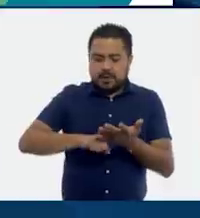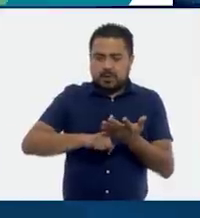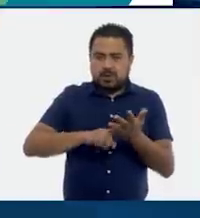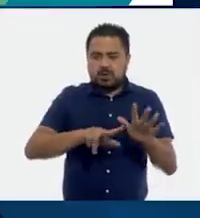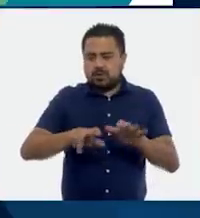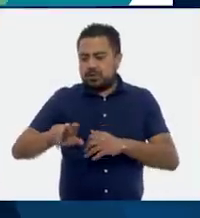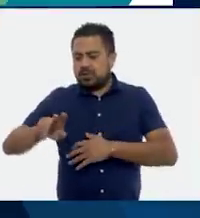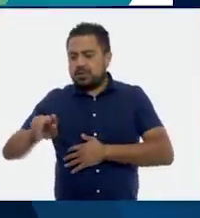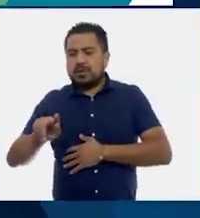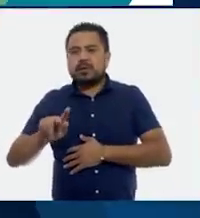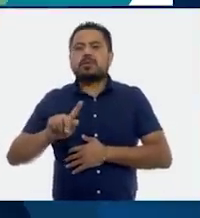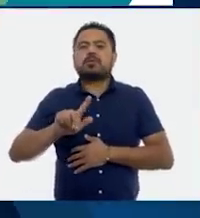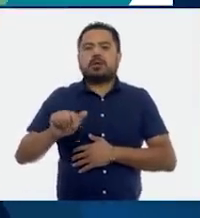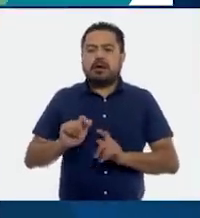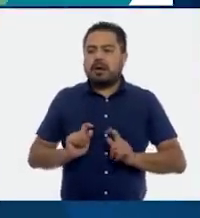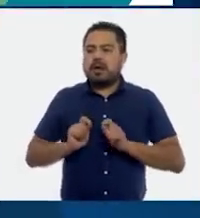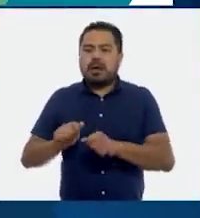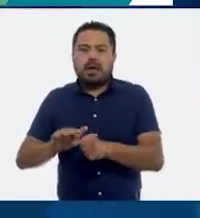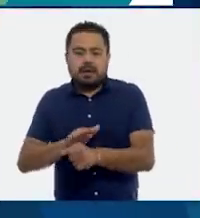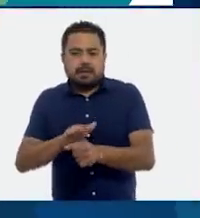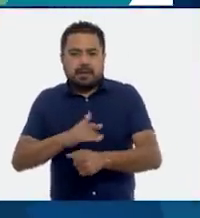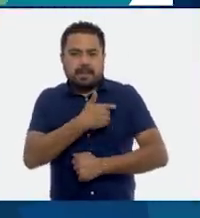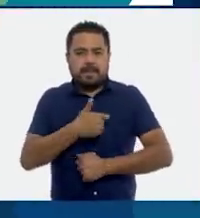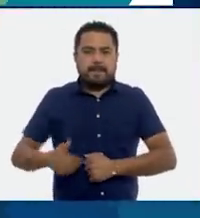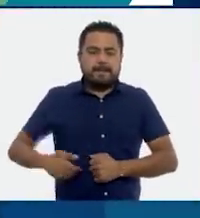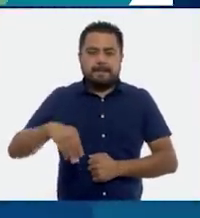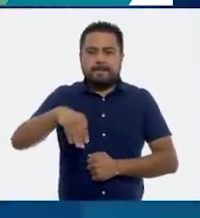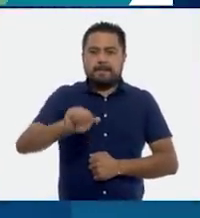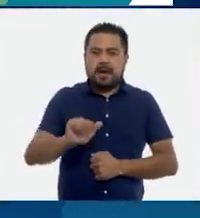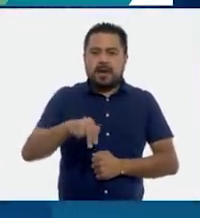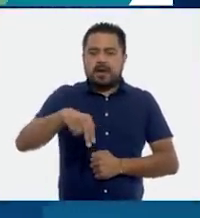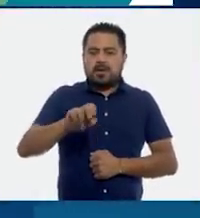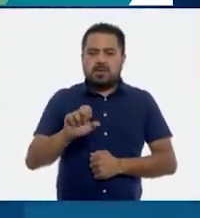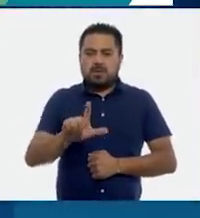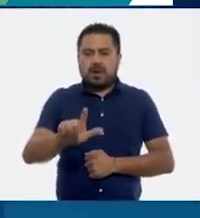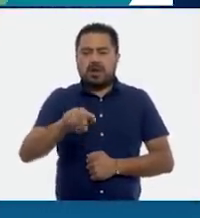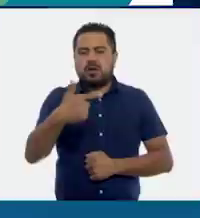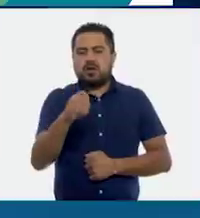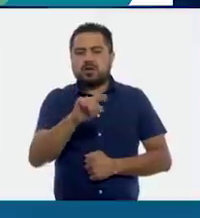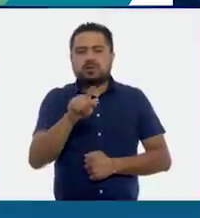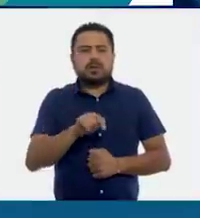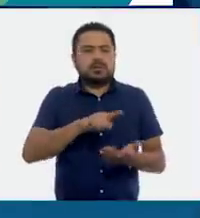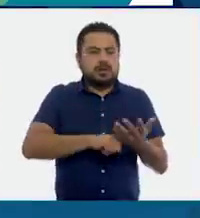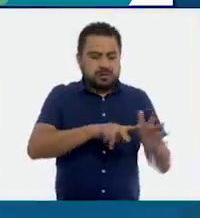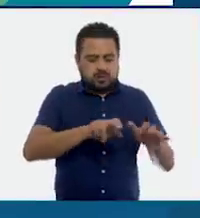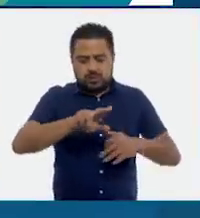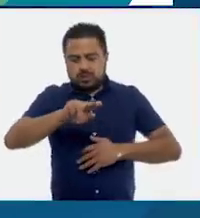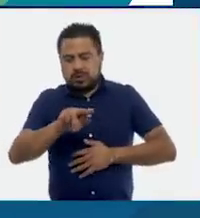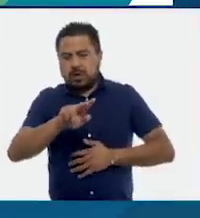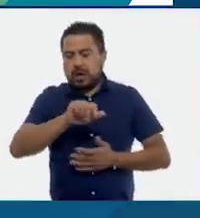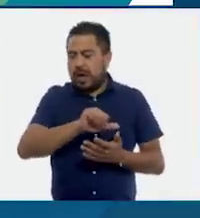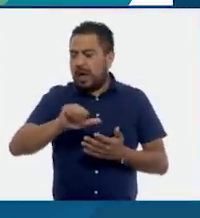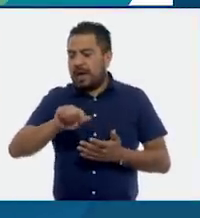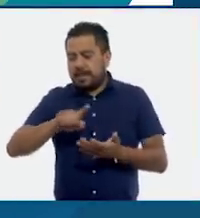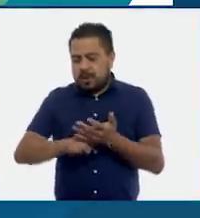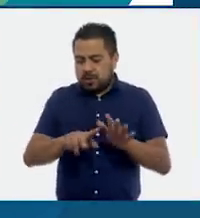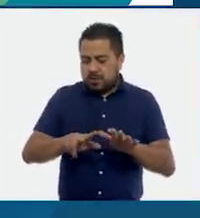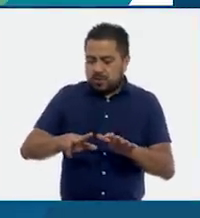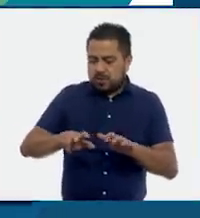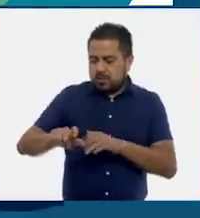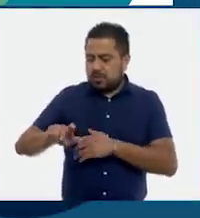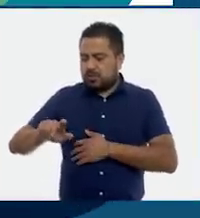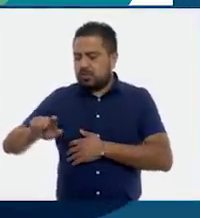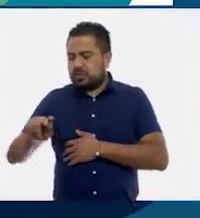1880. Le sigue la administración del presidente Manuel González, de 1880 a 1884.